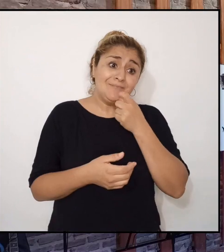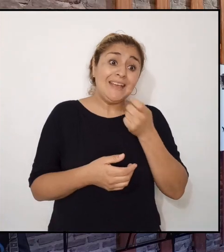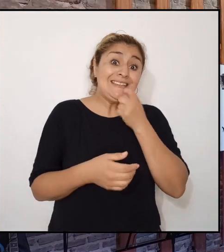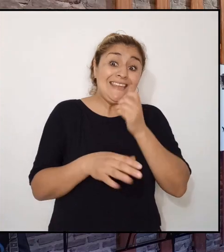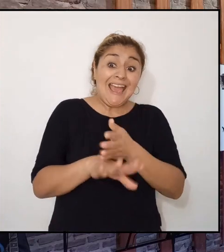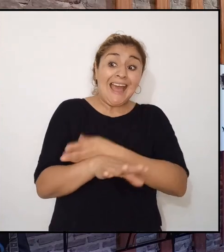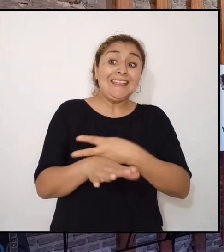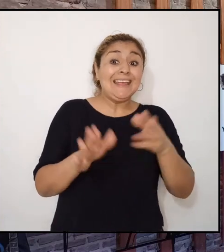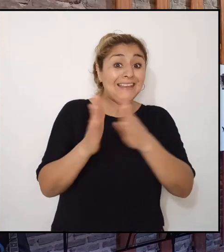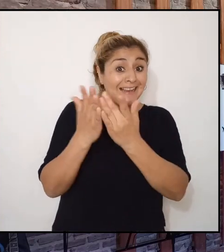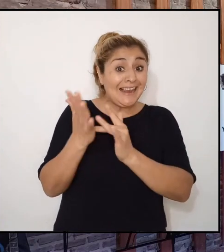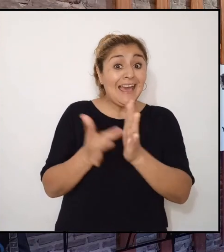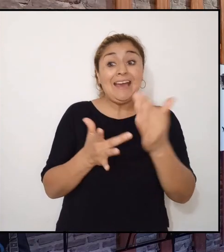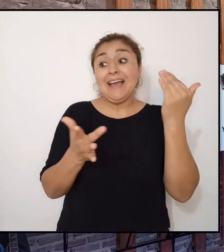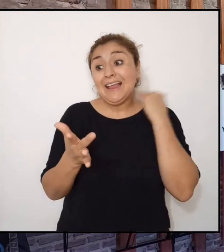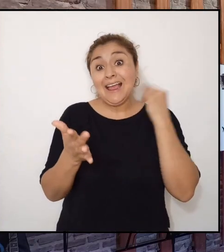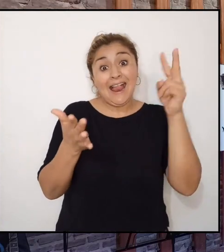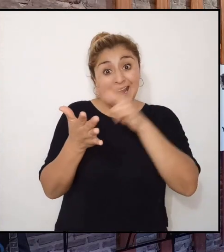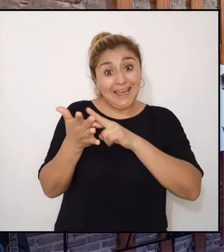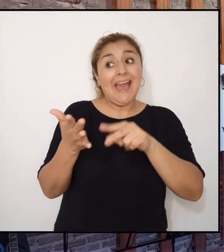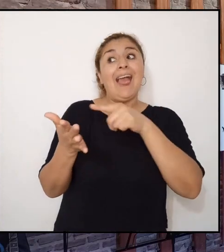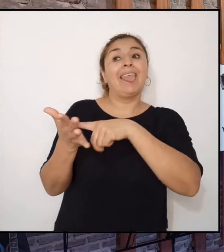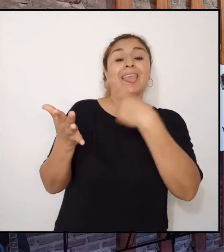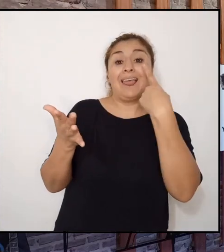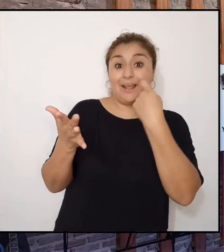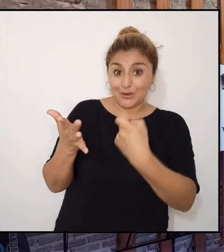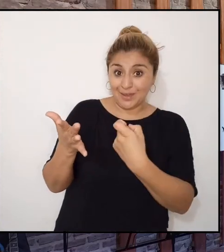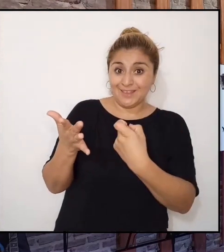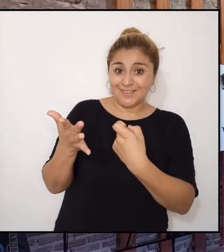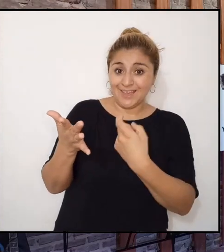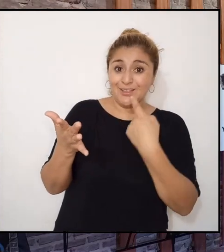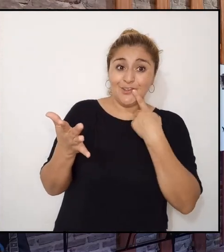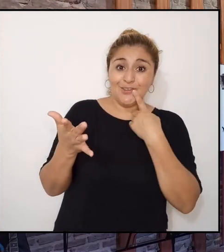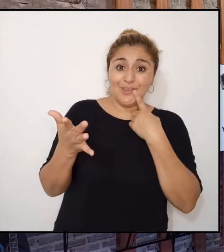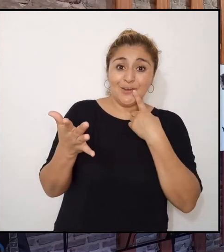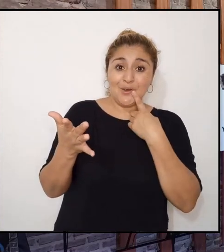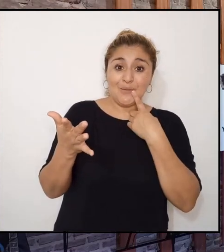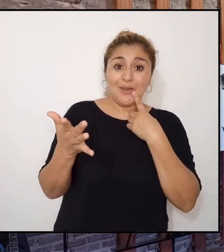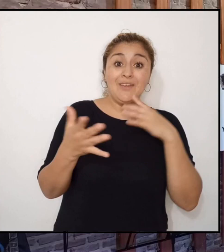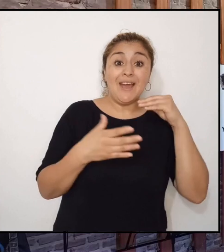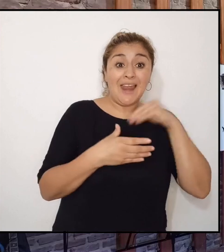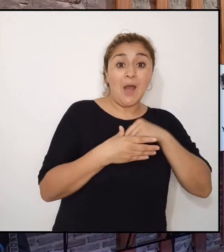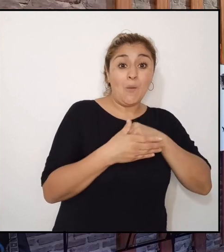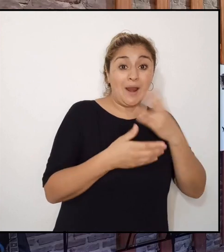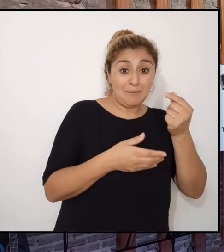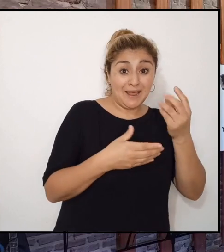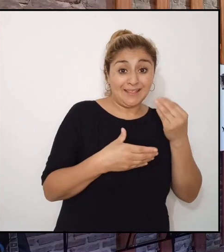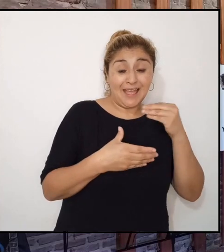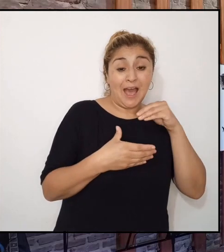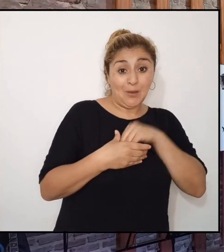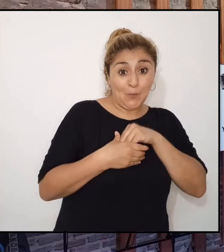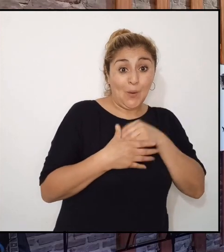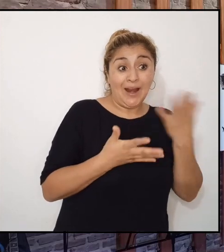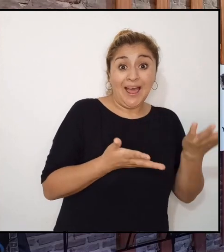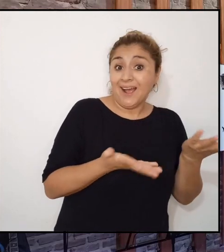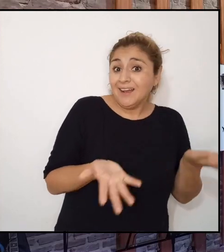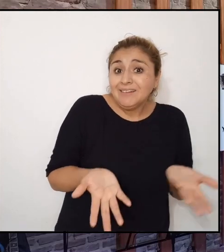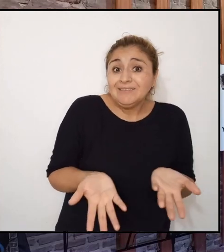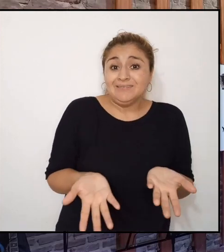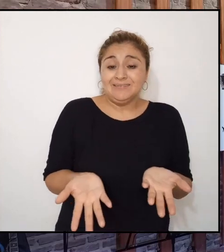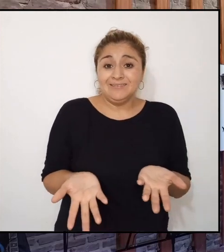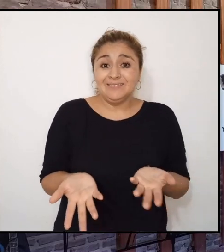la nada. La nada es el vacío, y justamente ahora dijo el Señor, la tierra está flotando en el vacío. Ah, ya el Señor se lo había